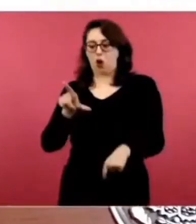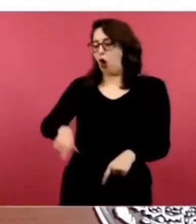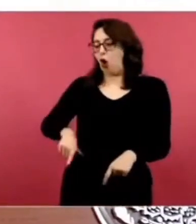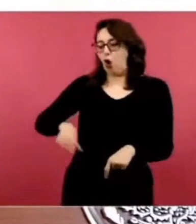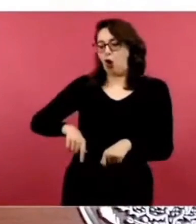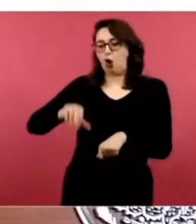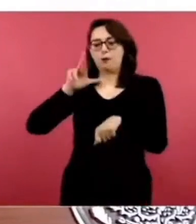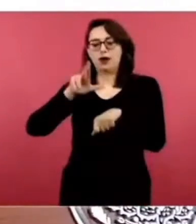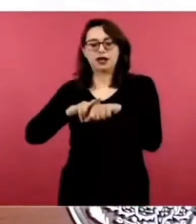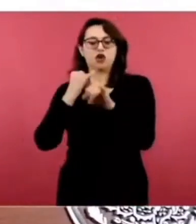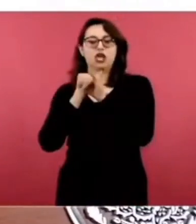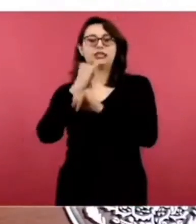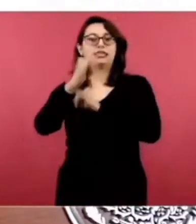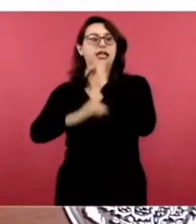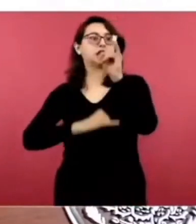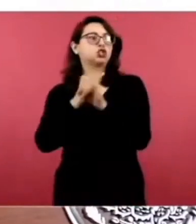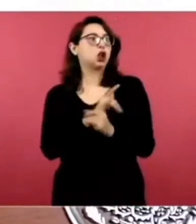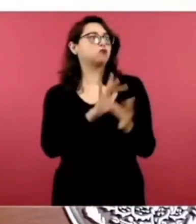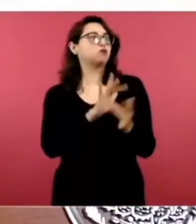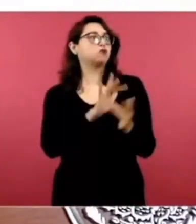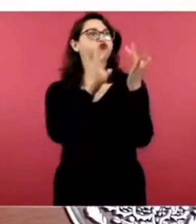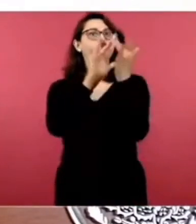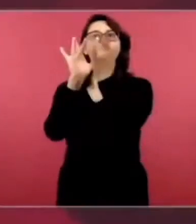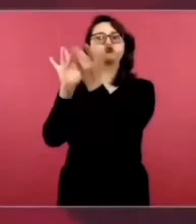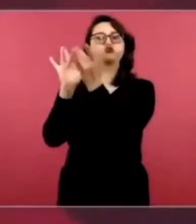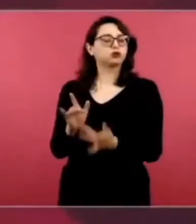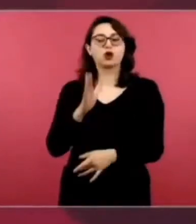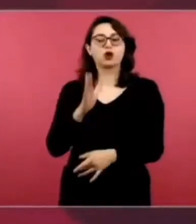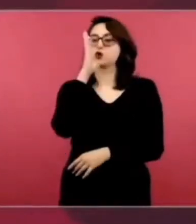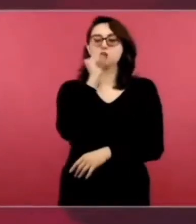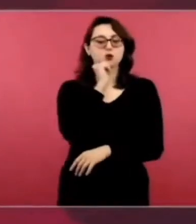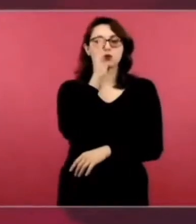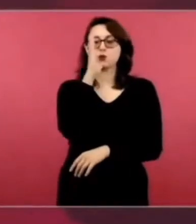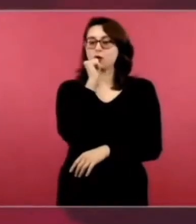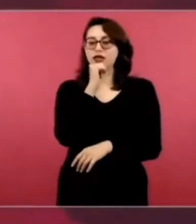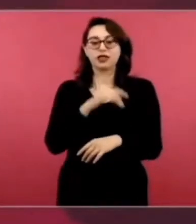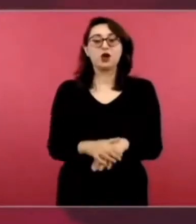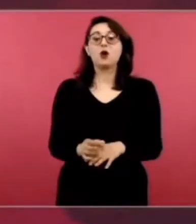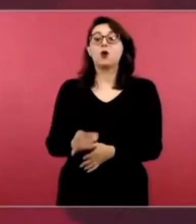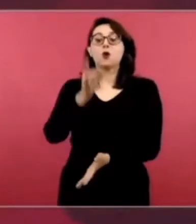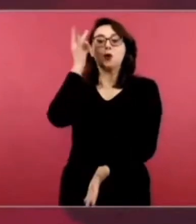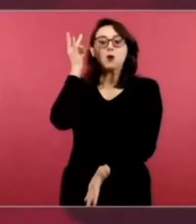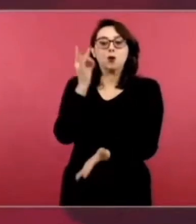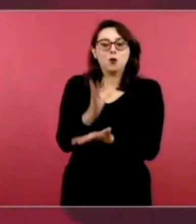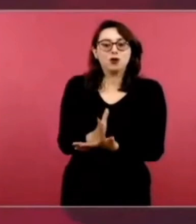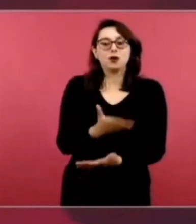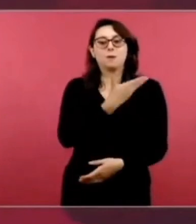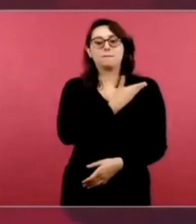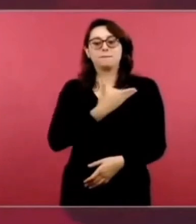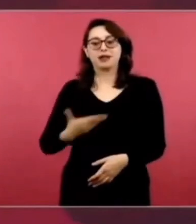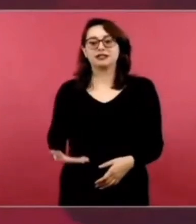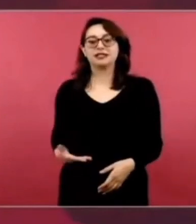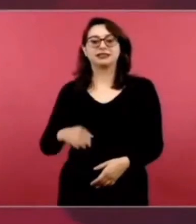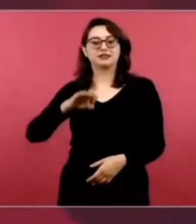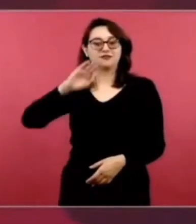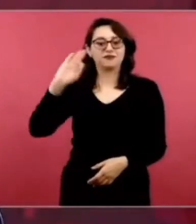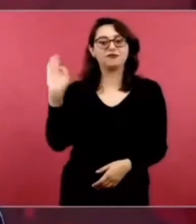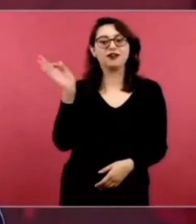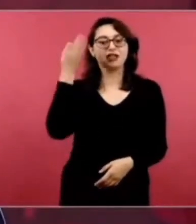hacer relaciones con ningún gobierno extranjero. La política exterior tiene que ver con el gobierno